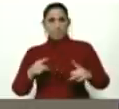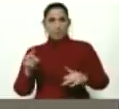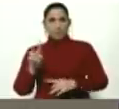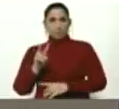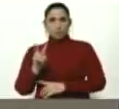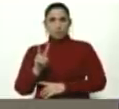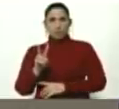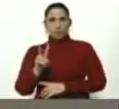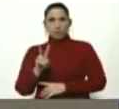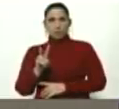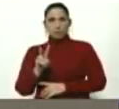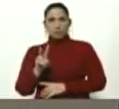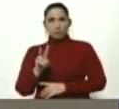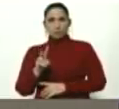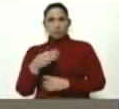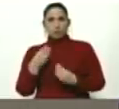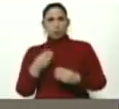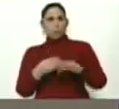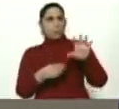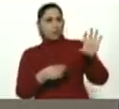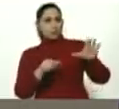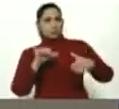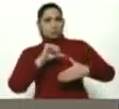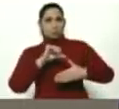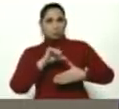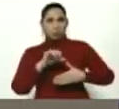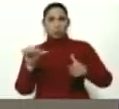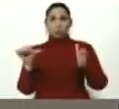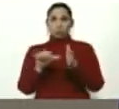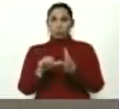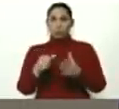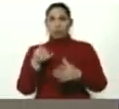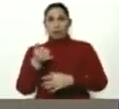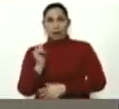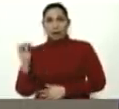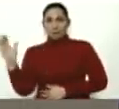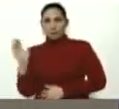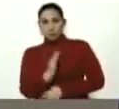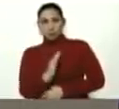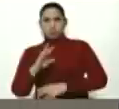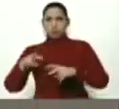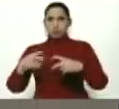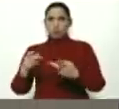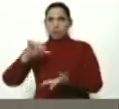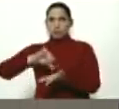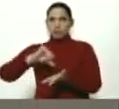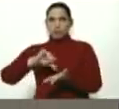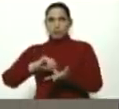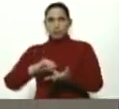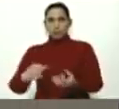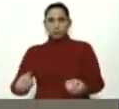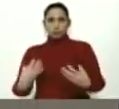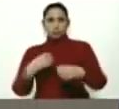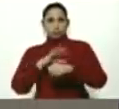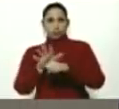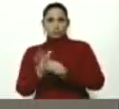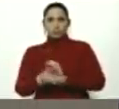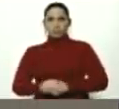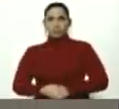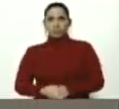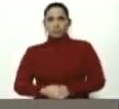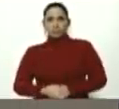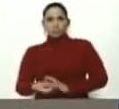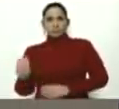en su condición de país de Sudamérica, hacia donde se está desplazando el nuevo epicentro de la pandemia, y